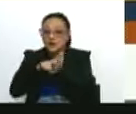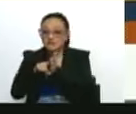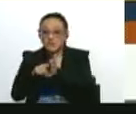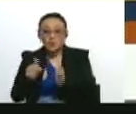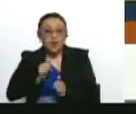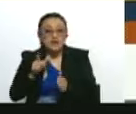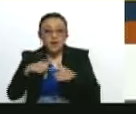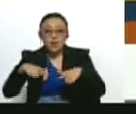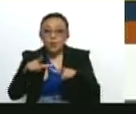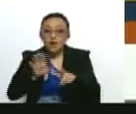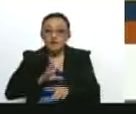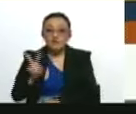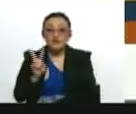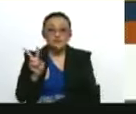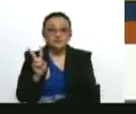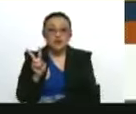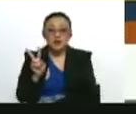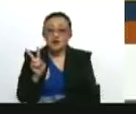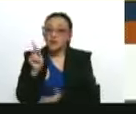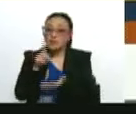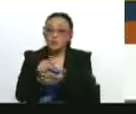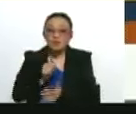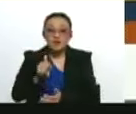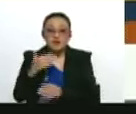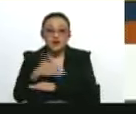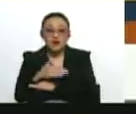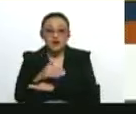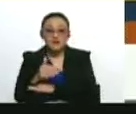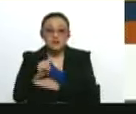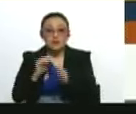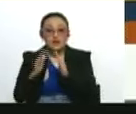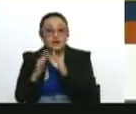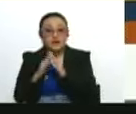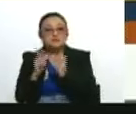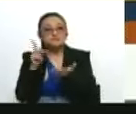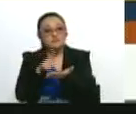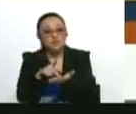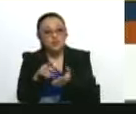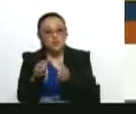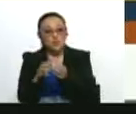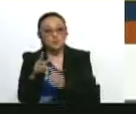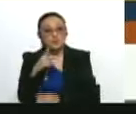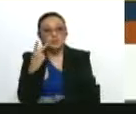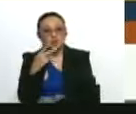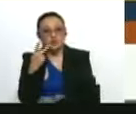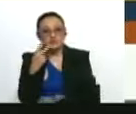Venezuela. Cualquier calle, cualquier caserío, ahí hay presencia de nuestro partido.